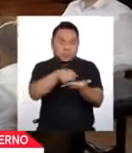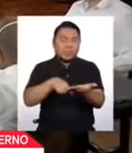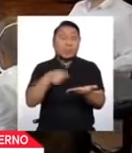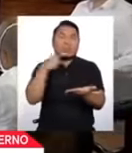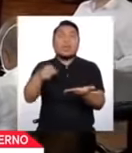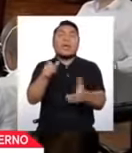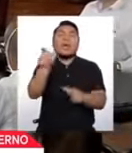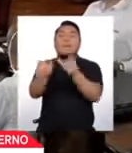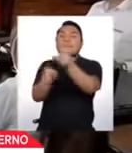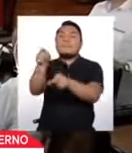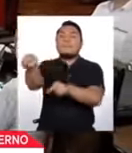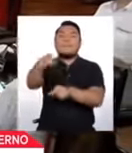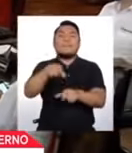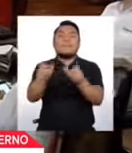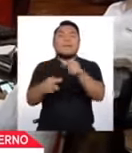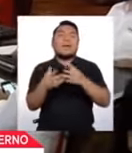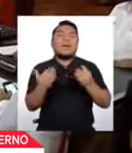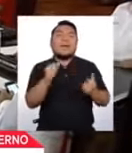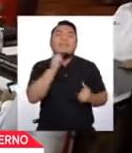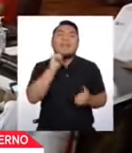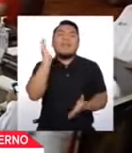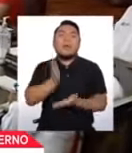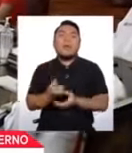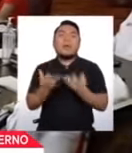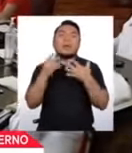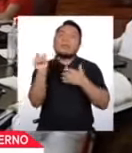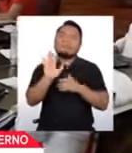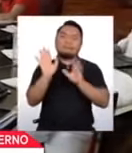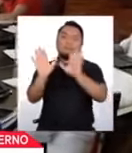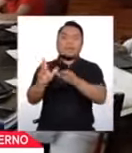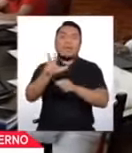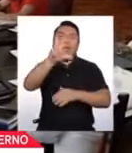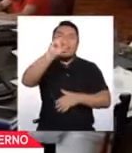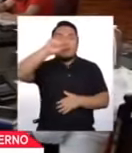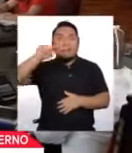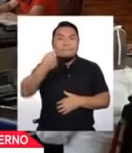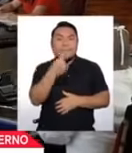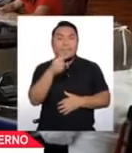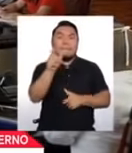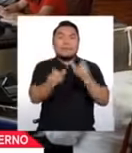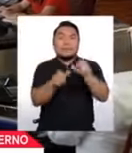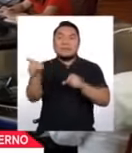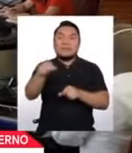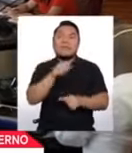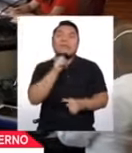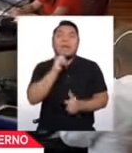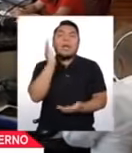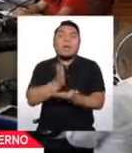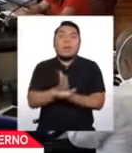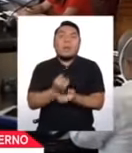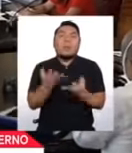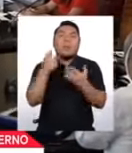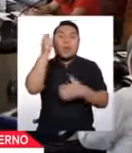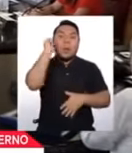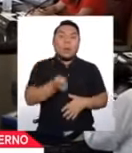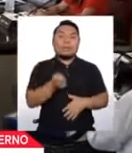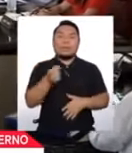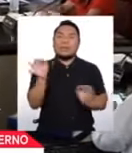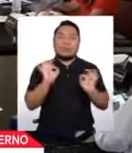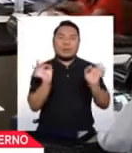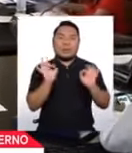sentenciadas, pero hay más de 30.000 personas en la cárcel que no tienen sentencia, que tienen